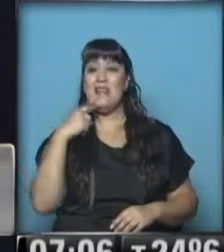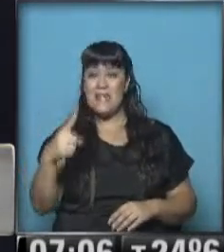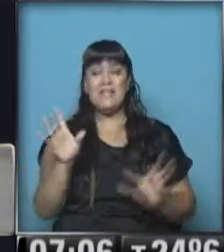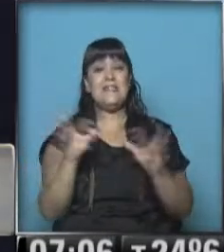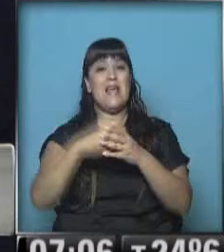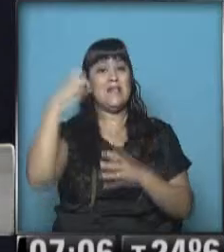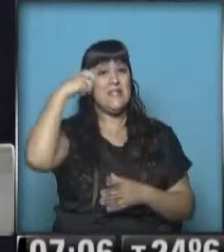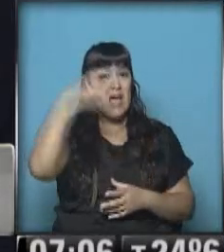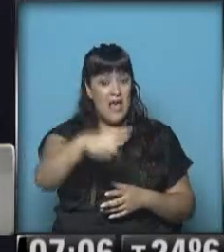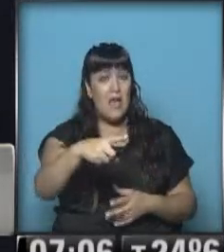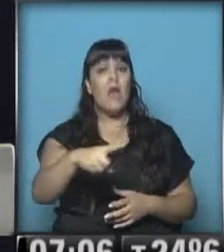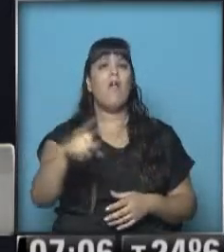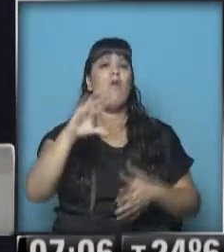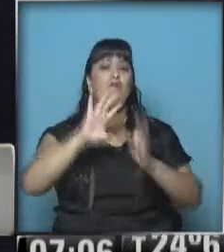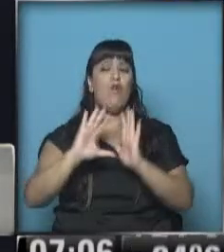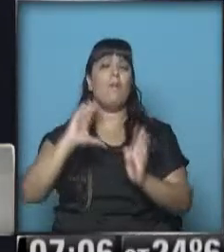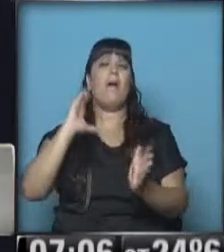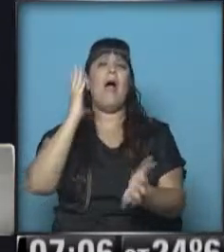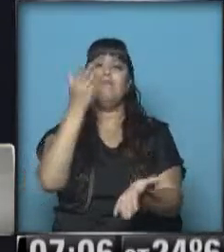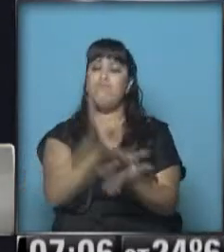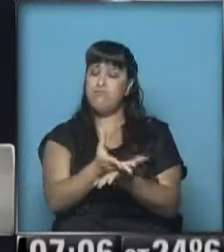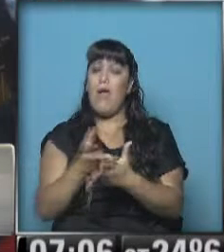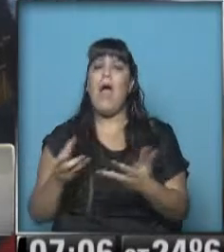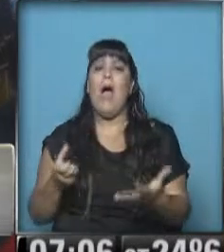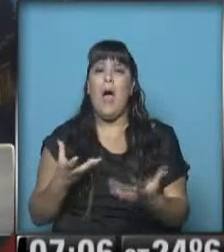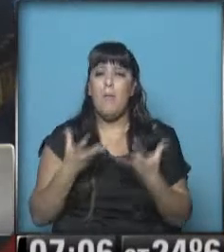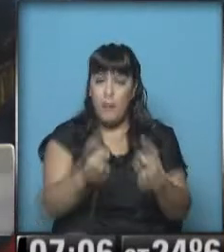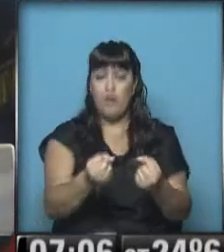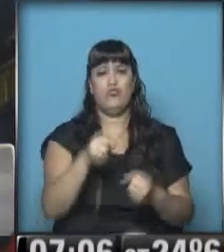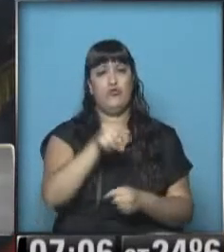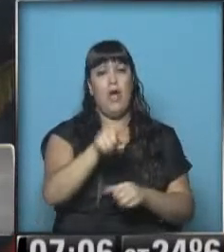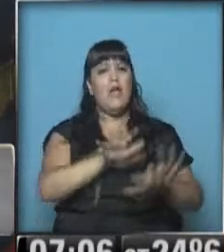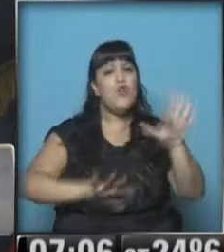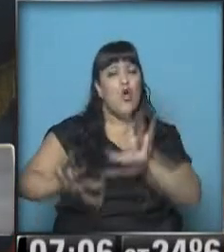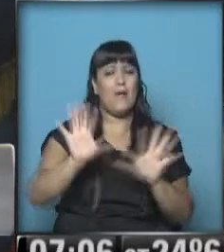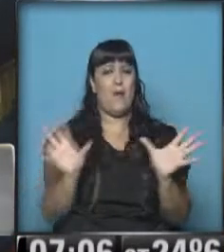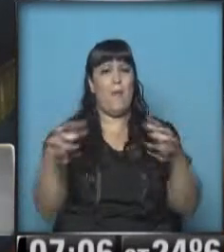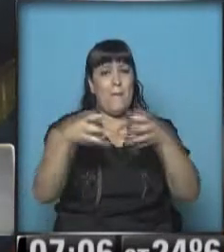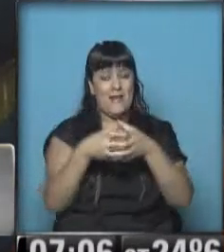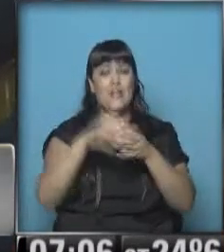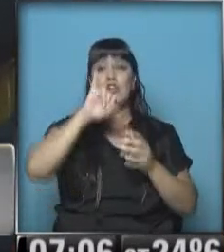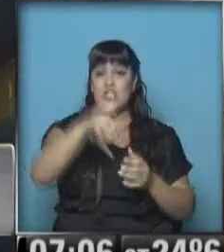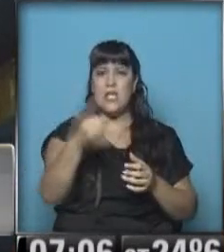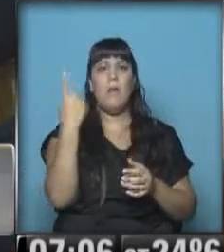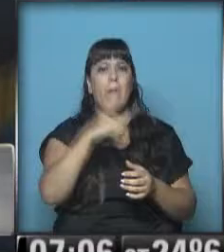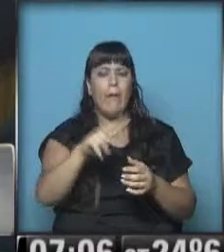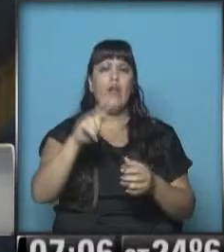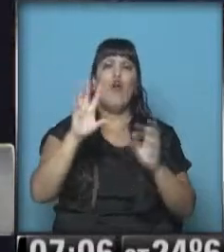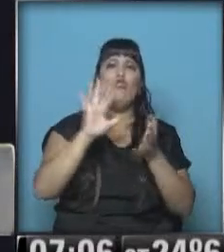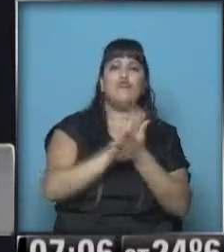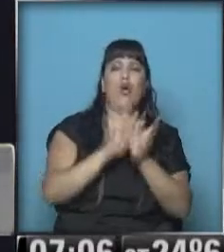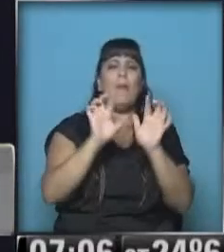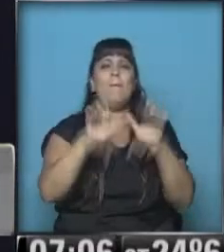Cívica Radical fue apoyar una fórmula de su partido. Hizo un reordenamiento partidario, pero no definió nada sobre políticas